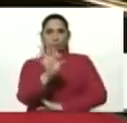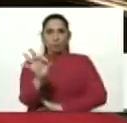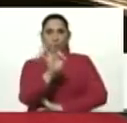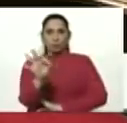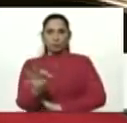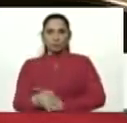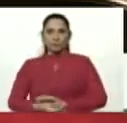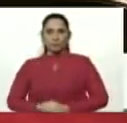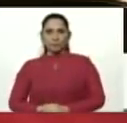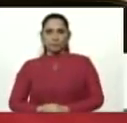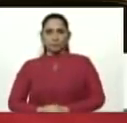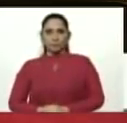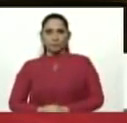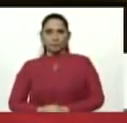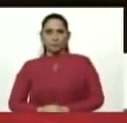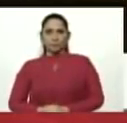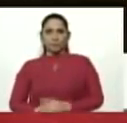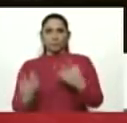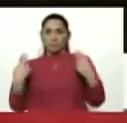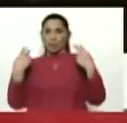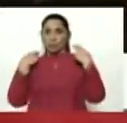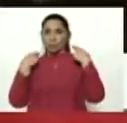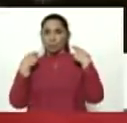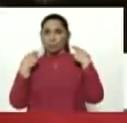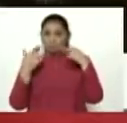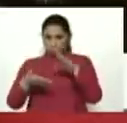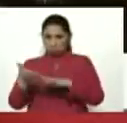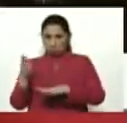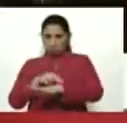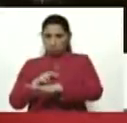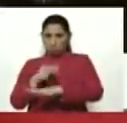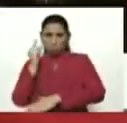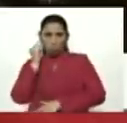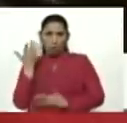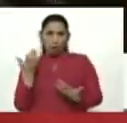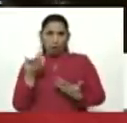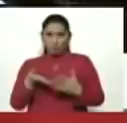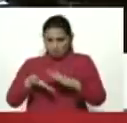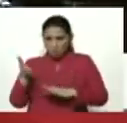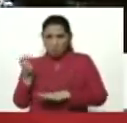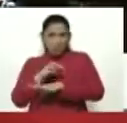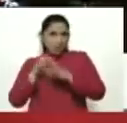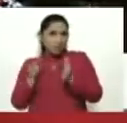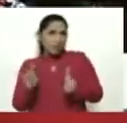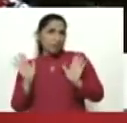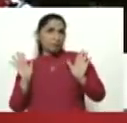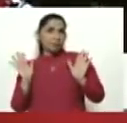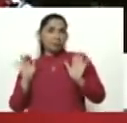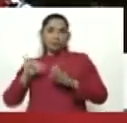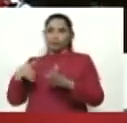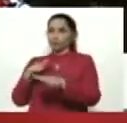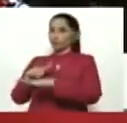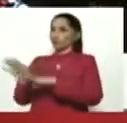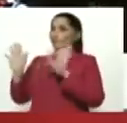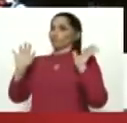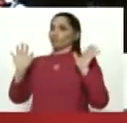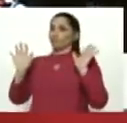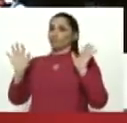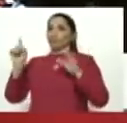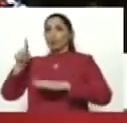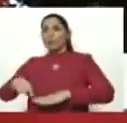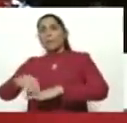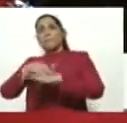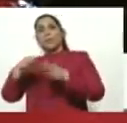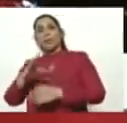94%. ¿Fueron a la peluquería, doctora? ¿Fueron, ministra? Jorge Rodríguez y el ministro